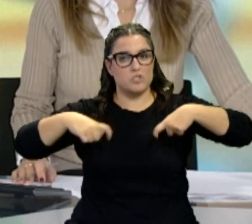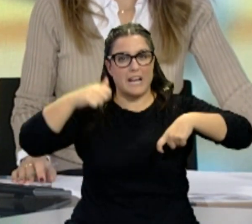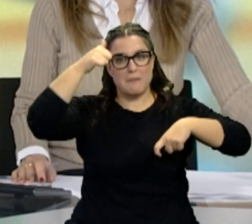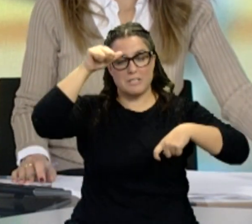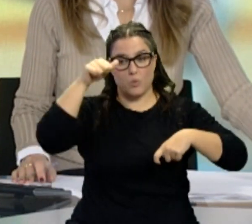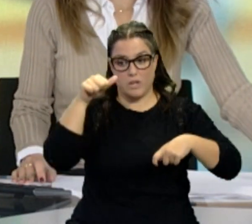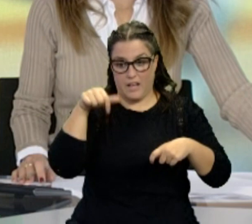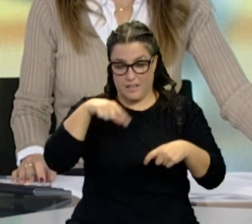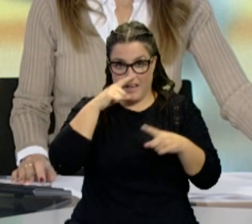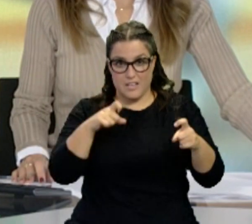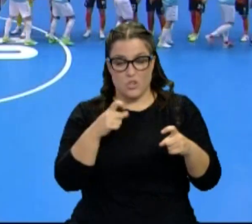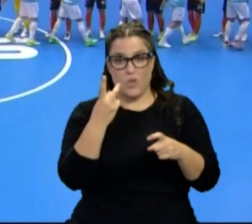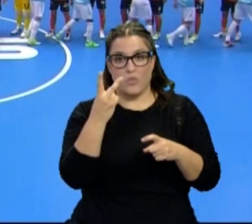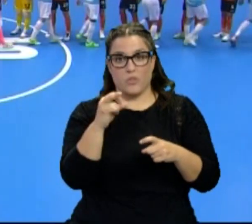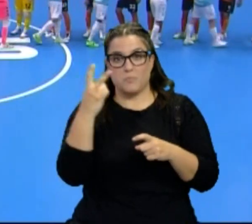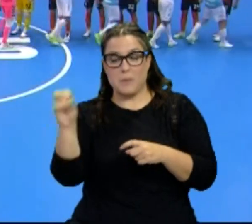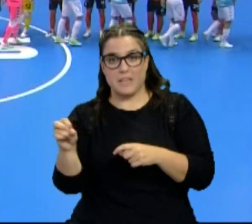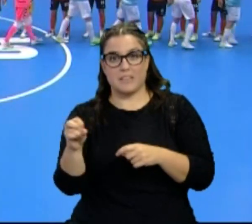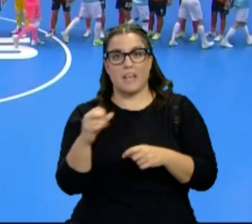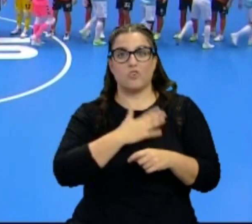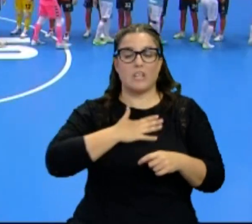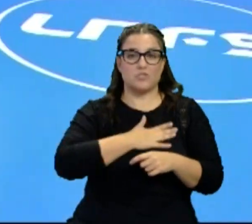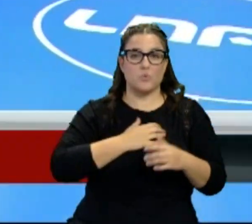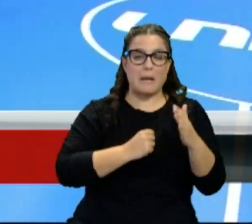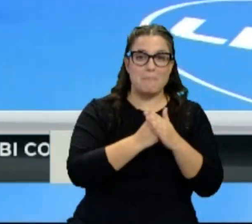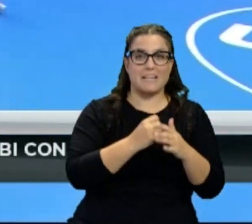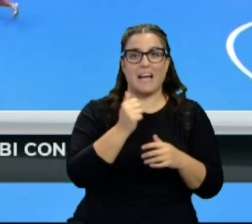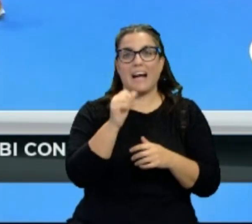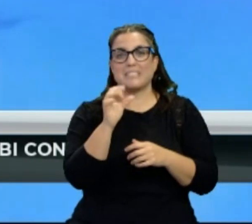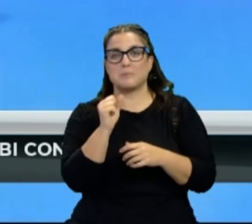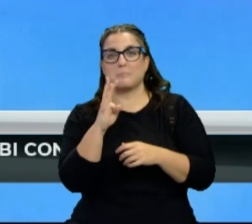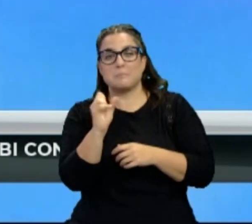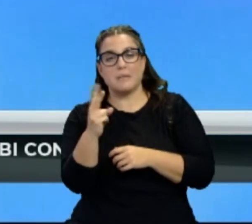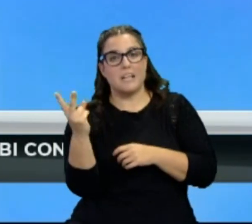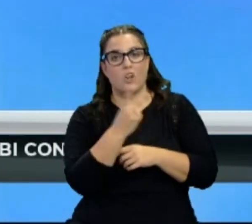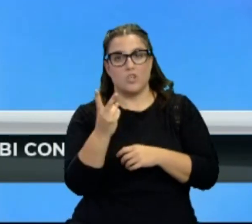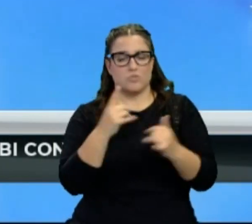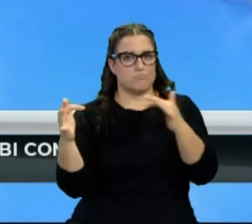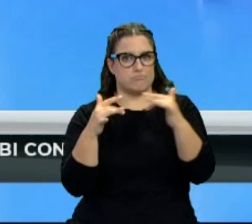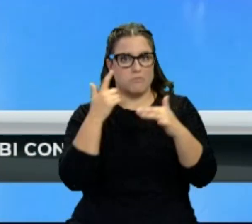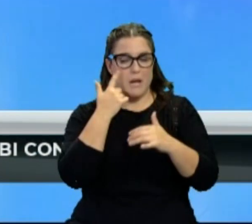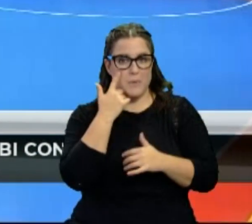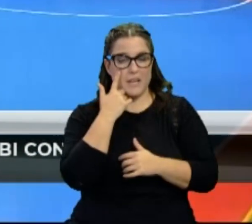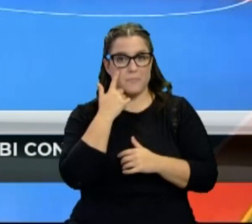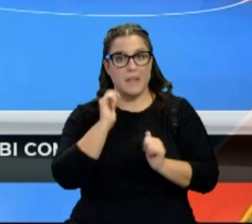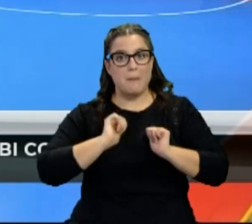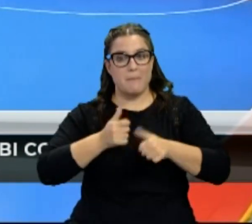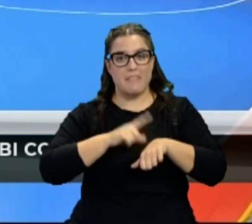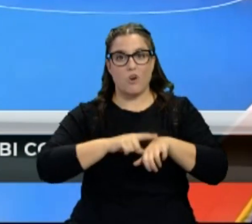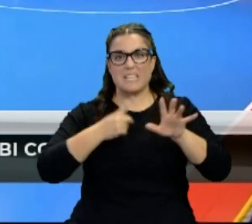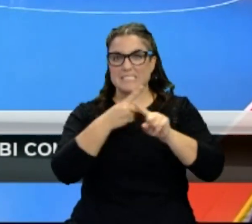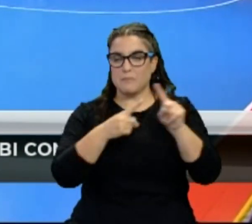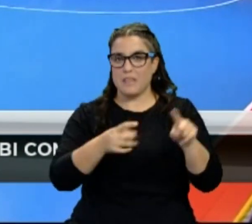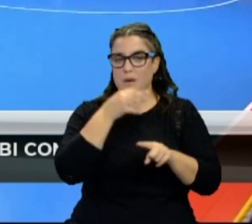este 2020. Aspil Jumpers y Osasuna Magna se enfrentan en los 16avos de final de la Copa del Rey. El partido comienza a las 6:30 de la